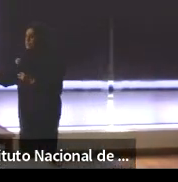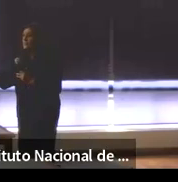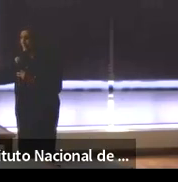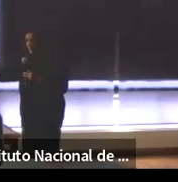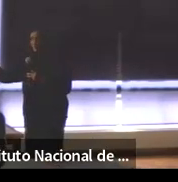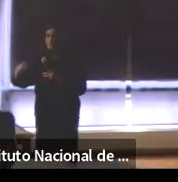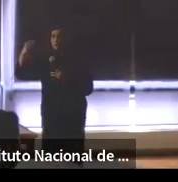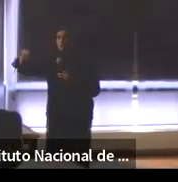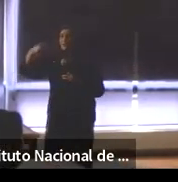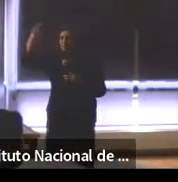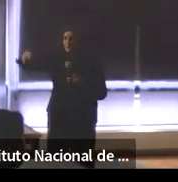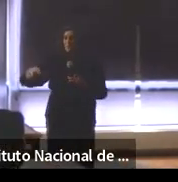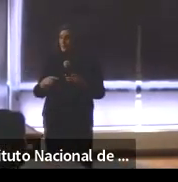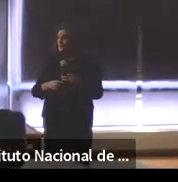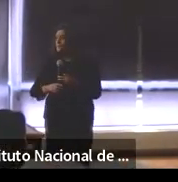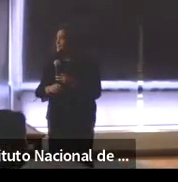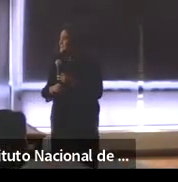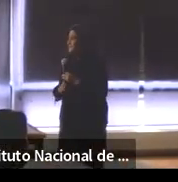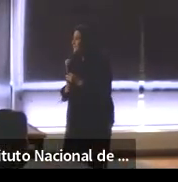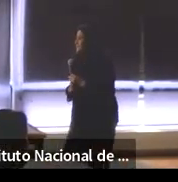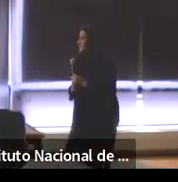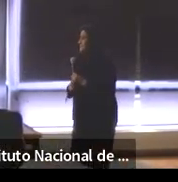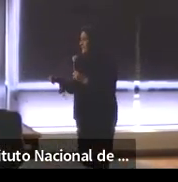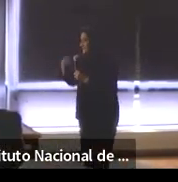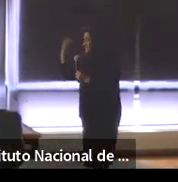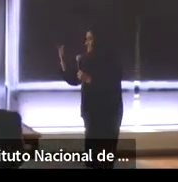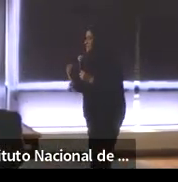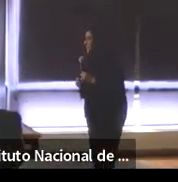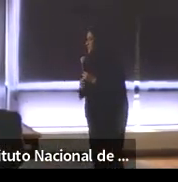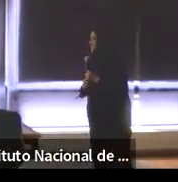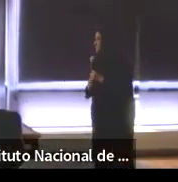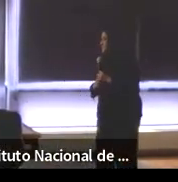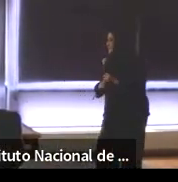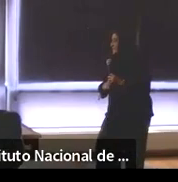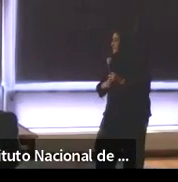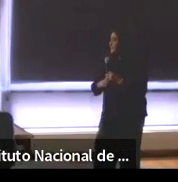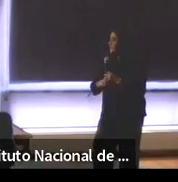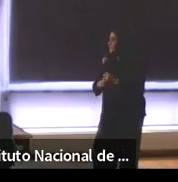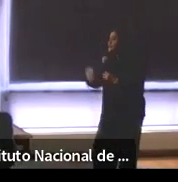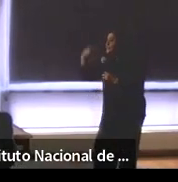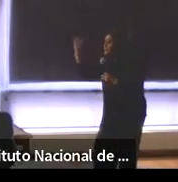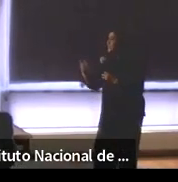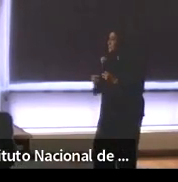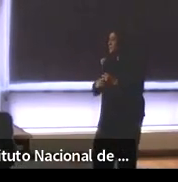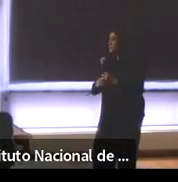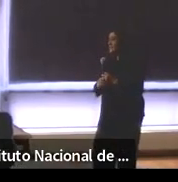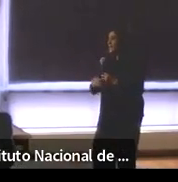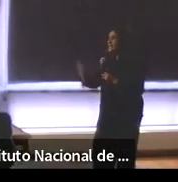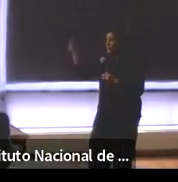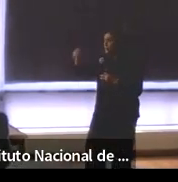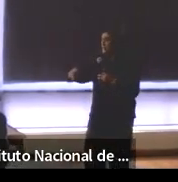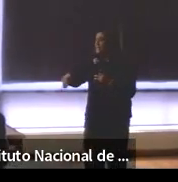chiquitito tiene que ver con sus equipos de trabajo Dale certidumbre eso ayuda mucho